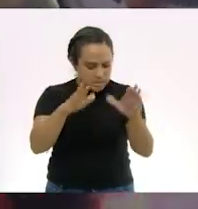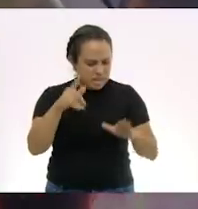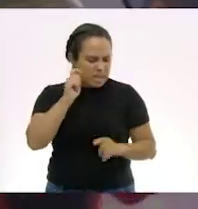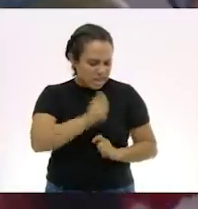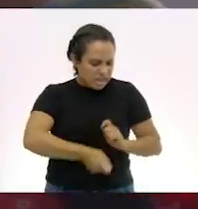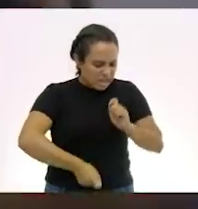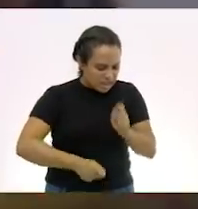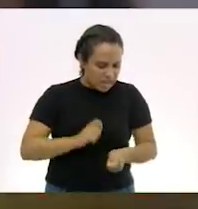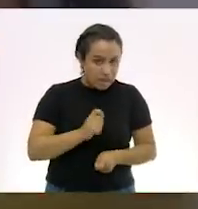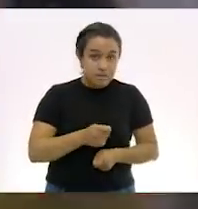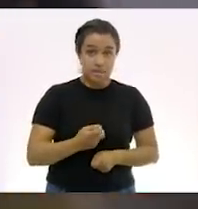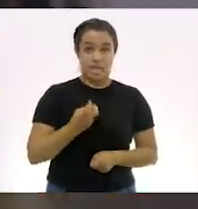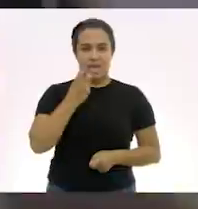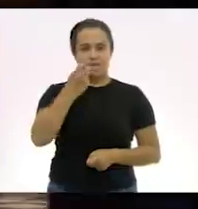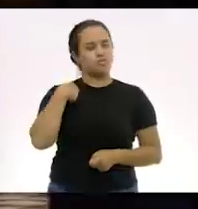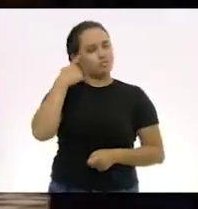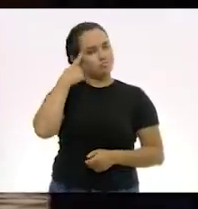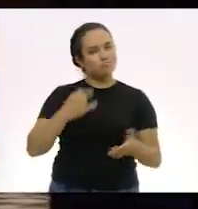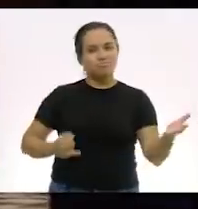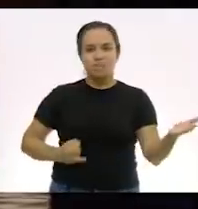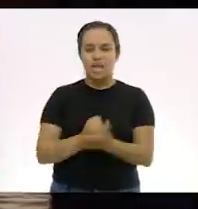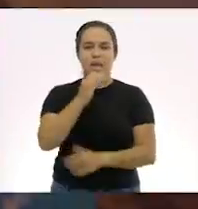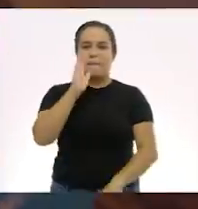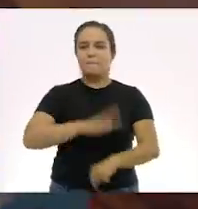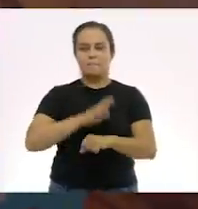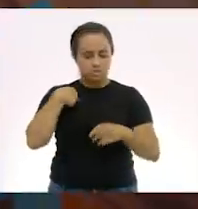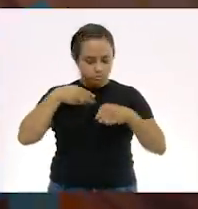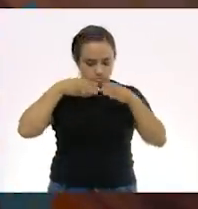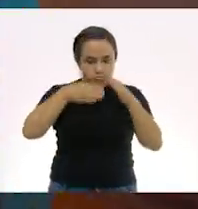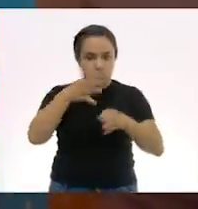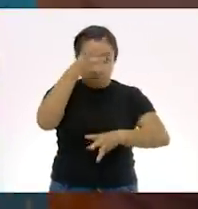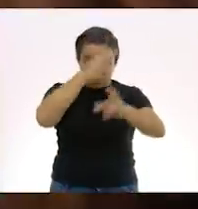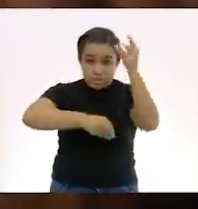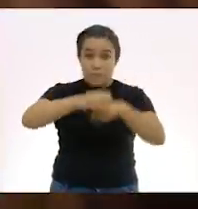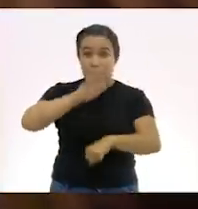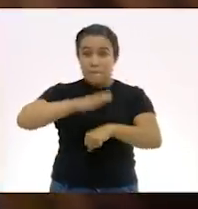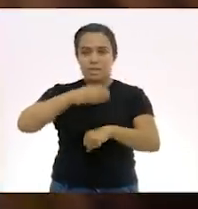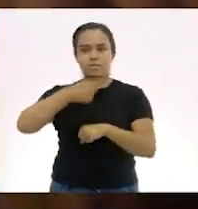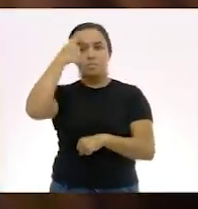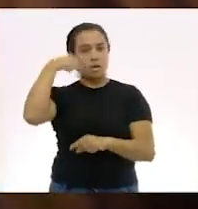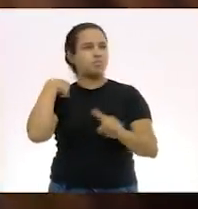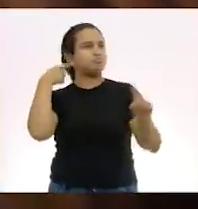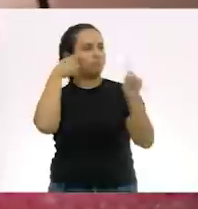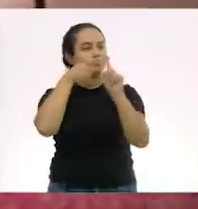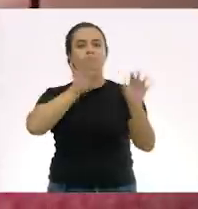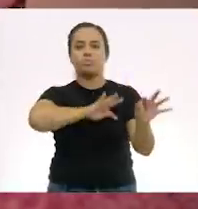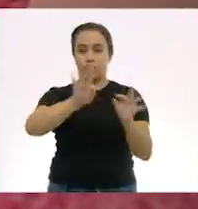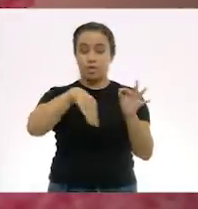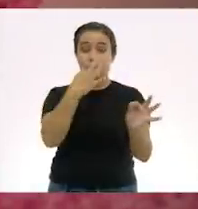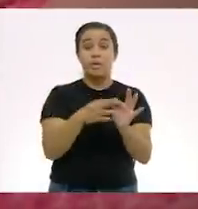Si quieres volver a ver los programas de Aprende en Casa, puedes encontrarlos en la siguiente liga: